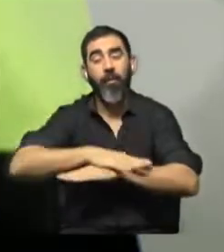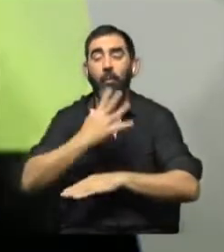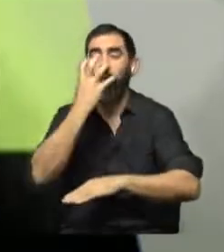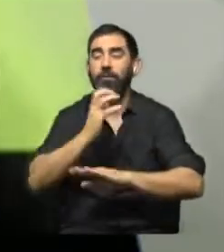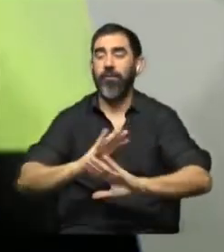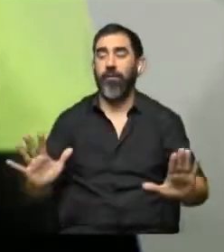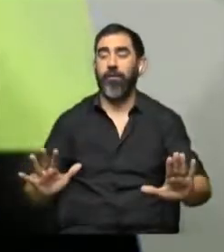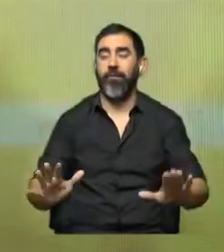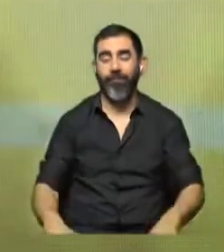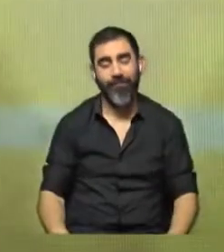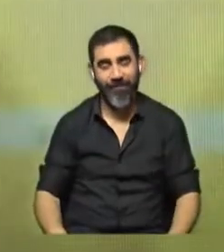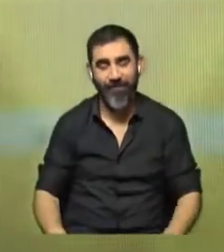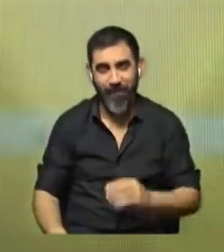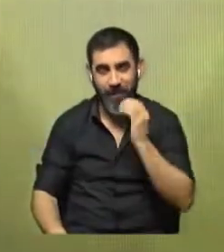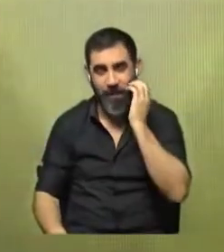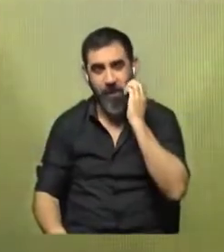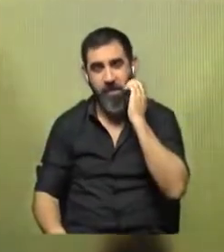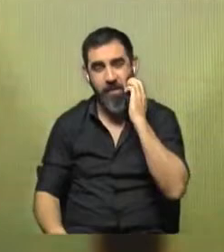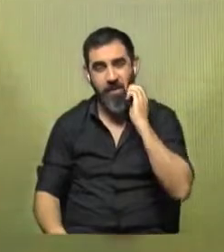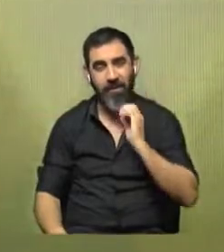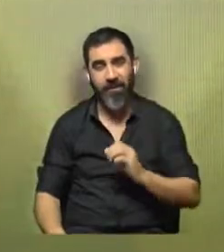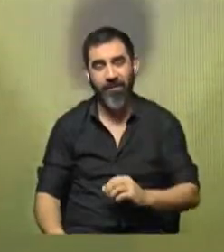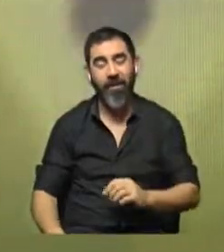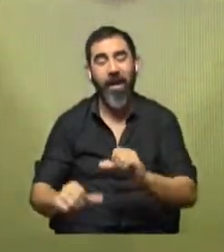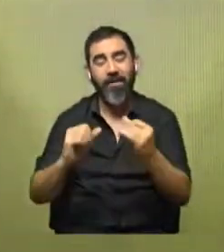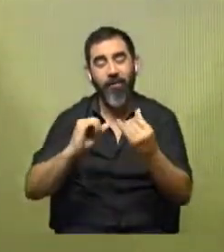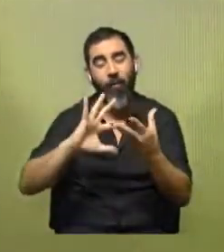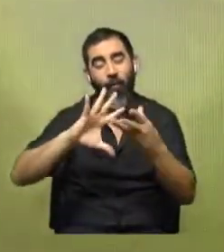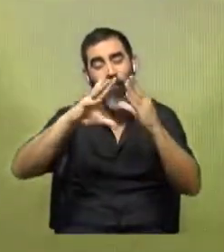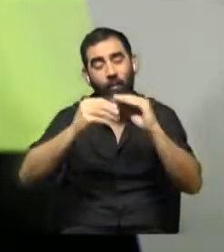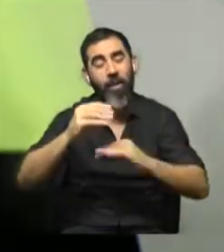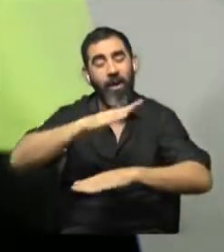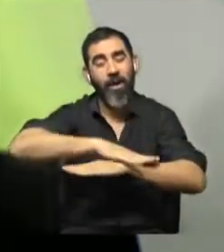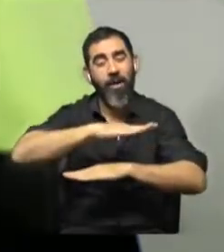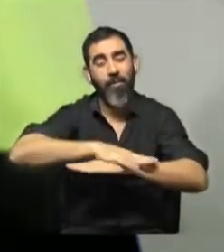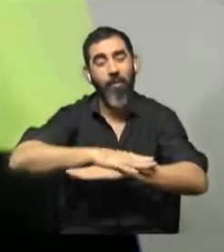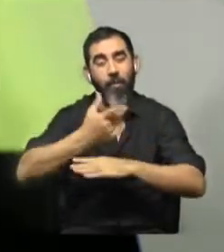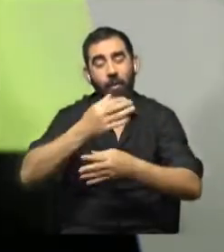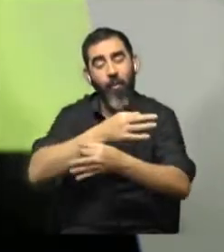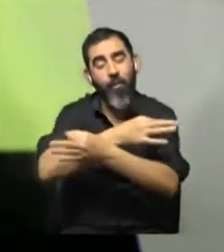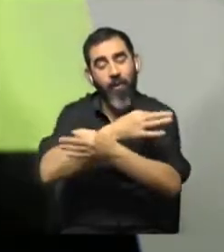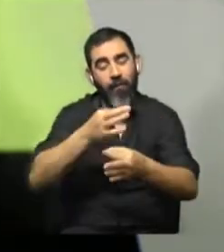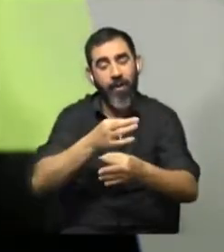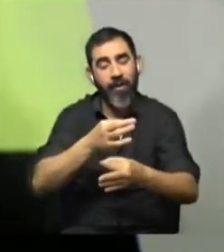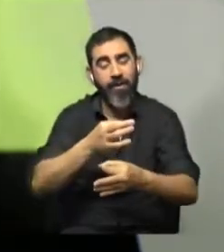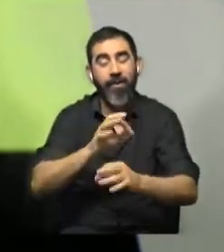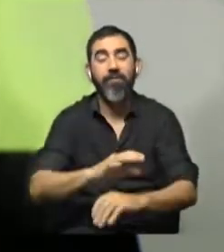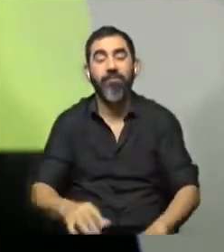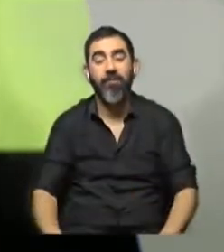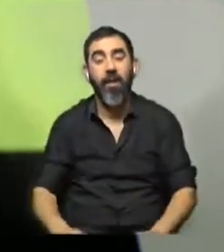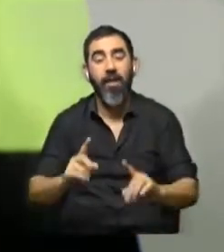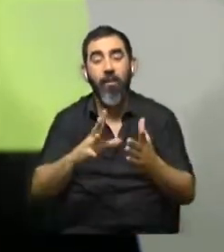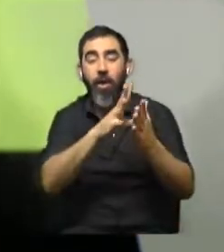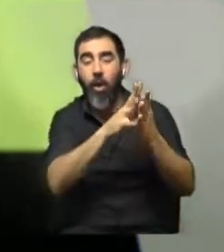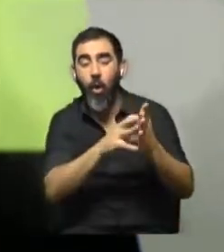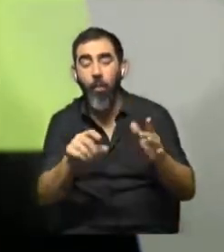pero no importa. Bueno, está hecho a escala, ¿no? Estamos hablando No, claro, de... pero a escala perfecta, Sí, más allá del perfecta, chiste, o sea, tiene que exactamente. ser una copia